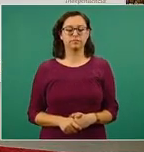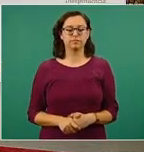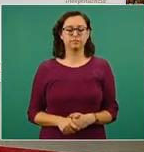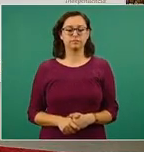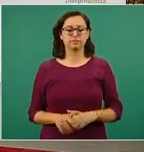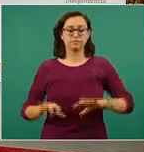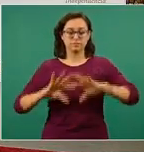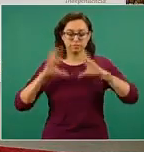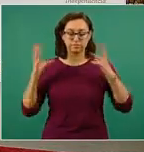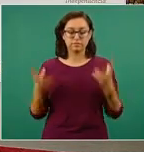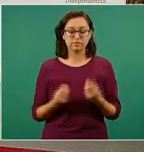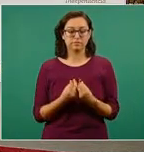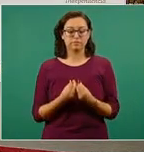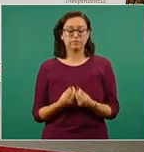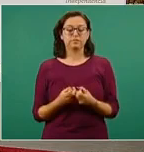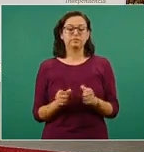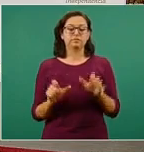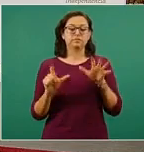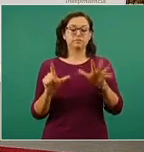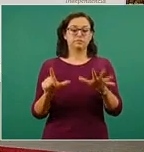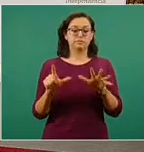Tenemos un total de